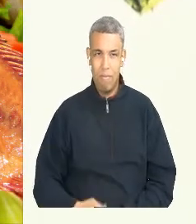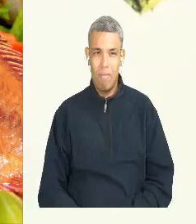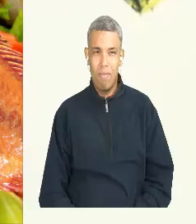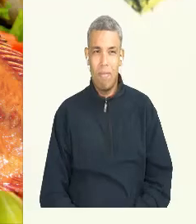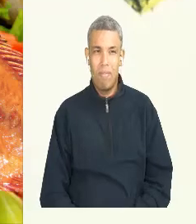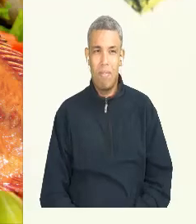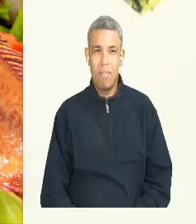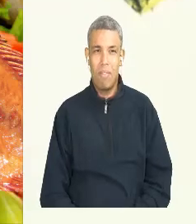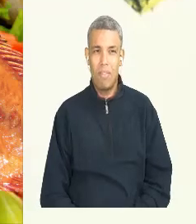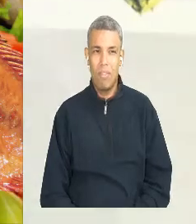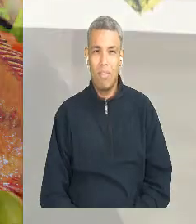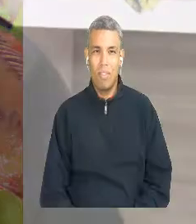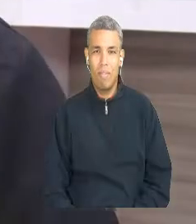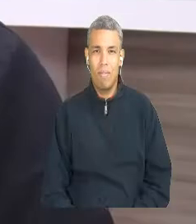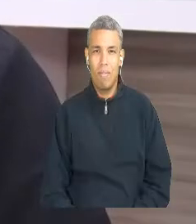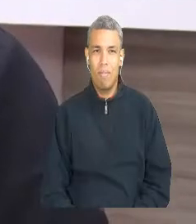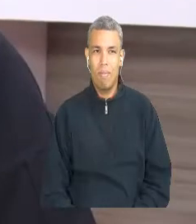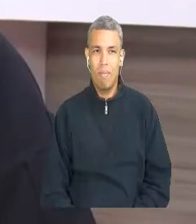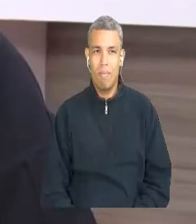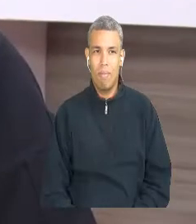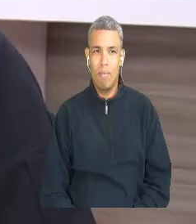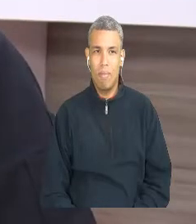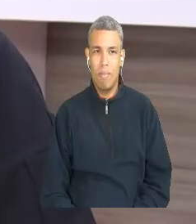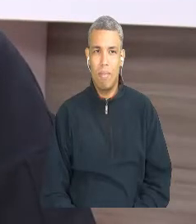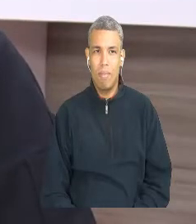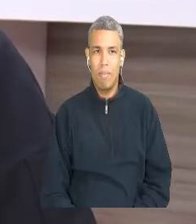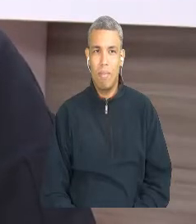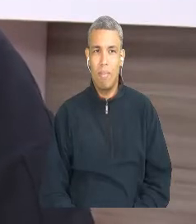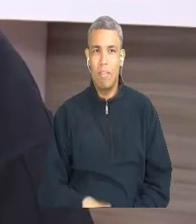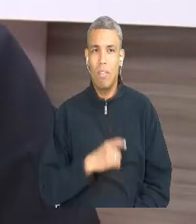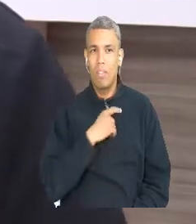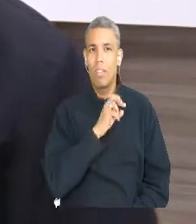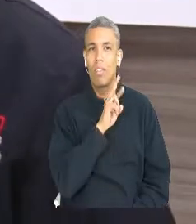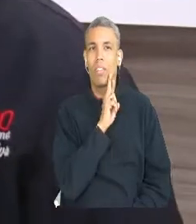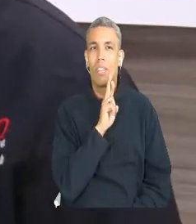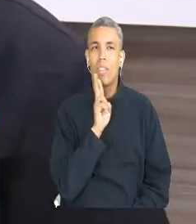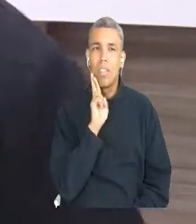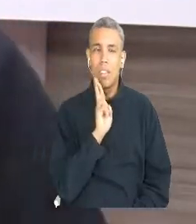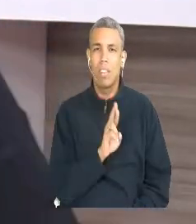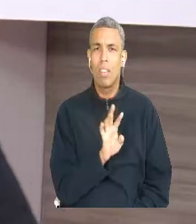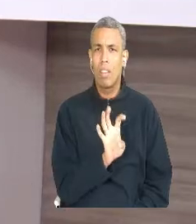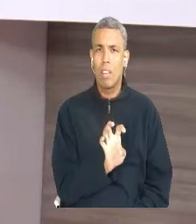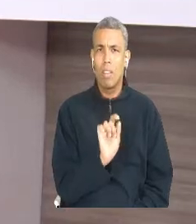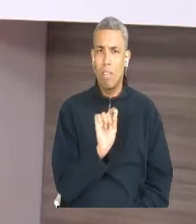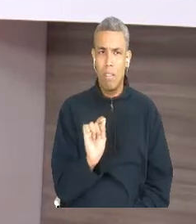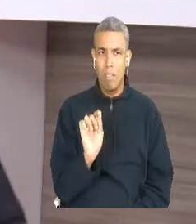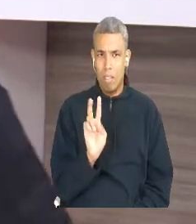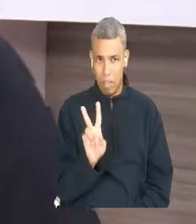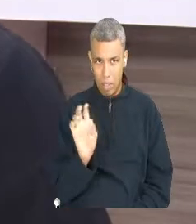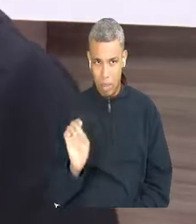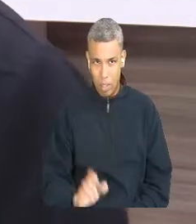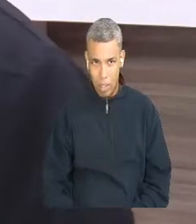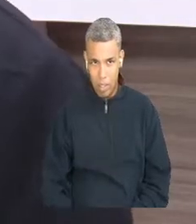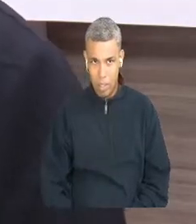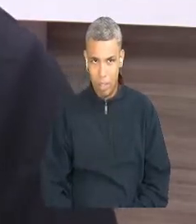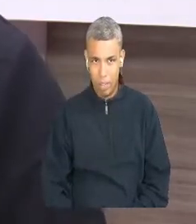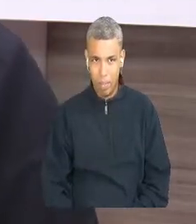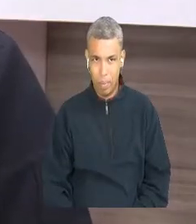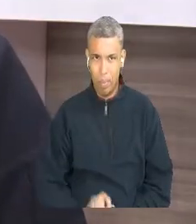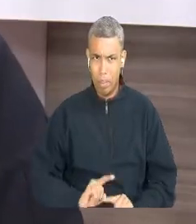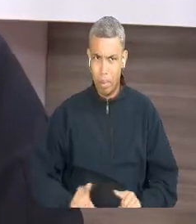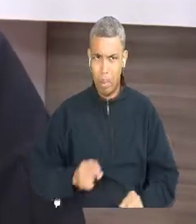comidas rápidas. Sí, igual sí. En nuestro restaurante 920, ubicado en el barrio Colombia, estamos ofreciendo algo diferente los